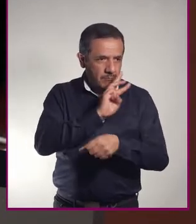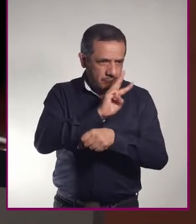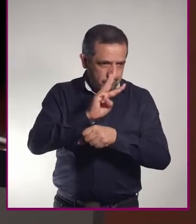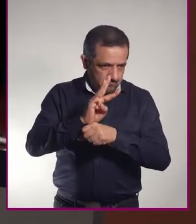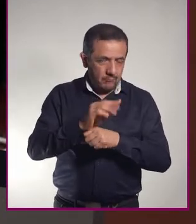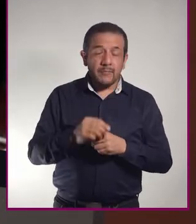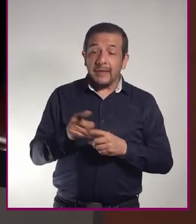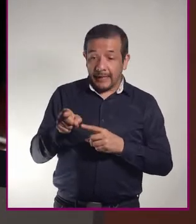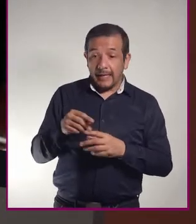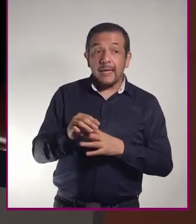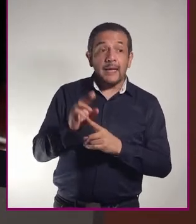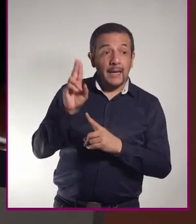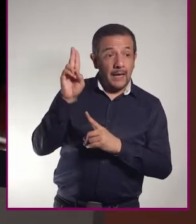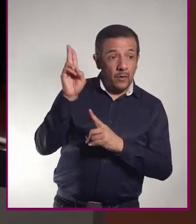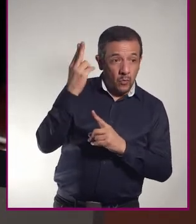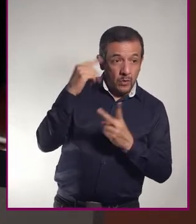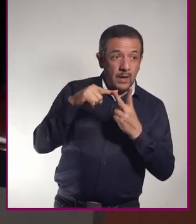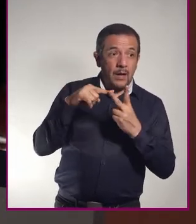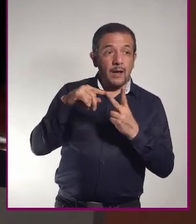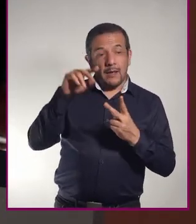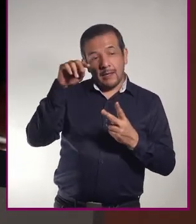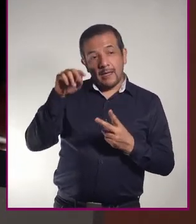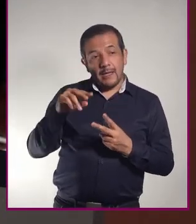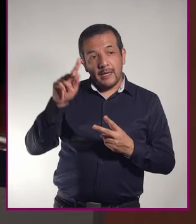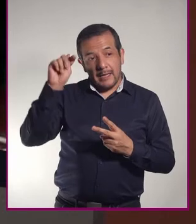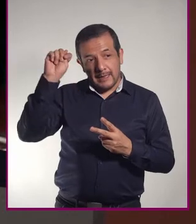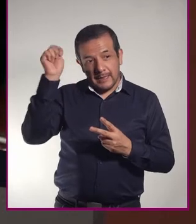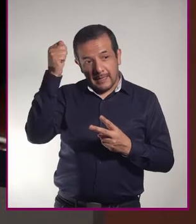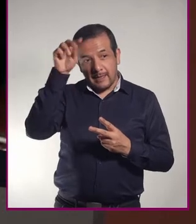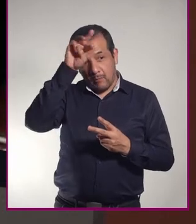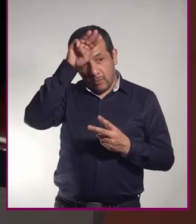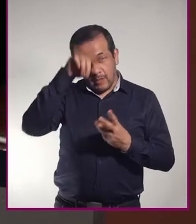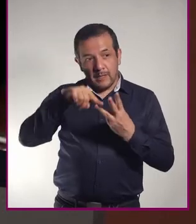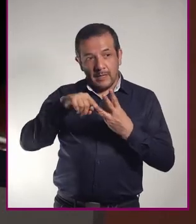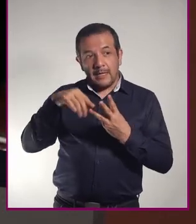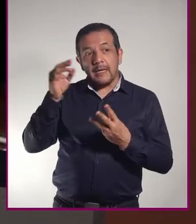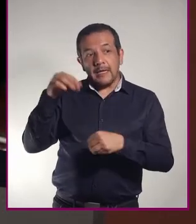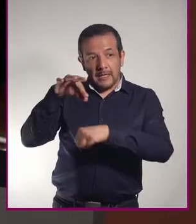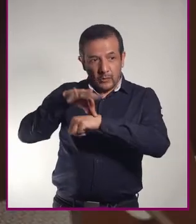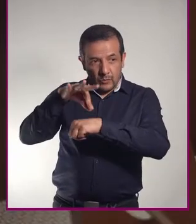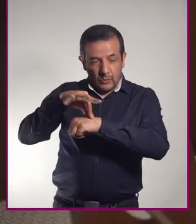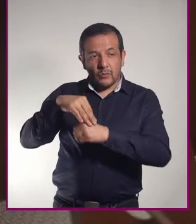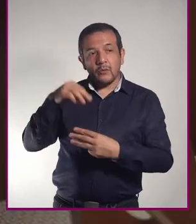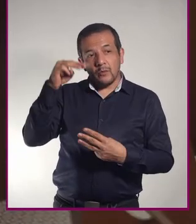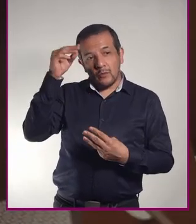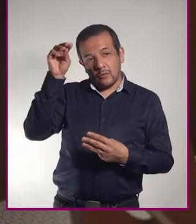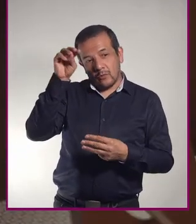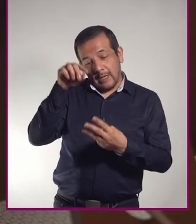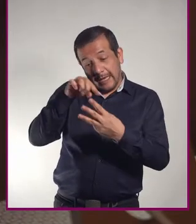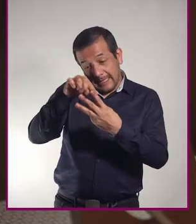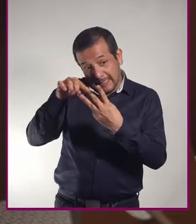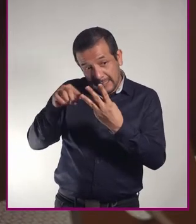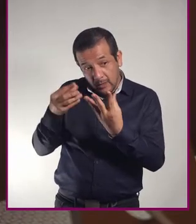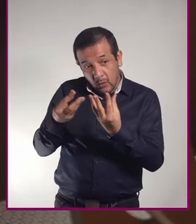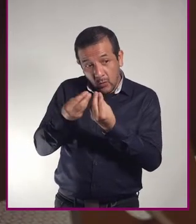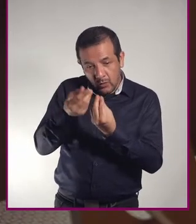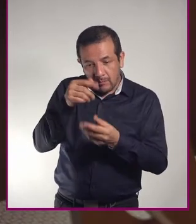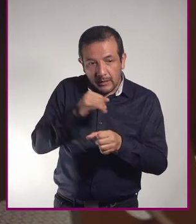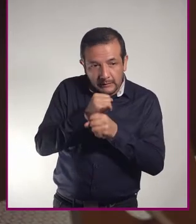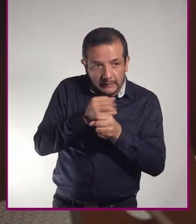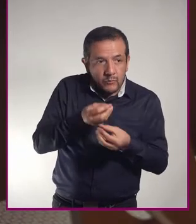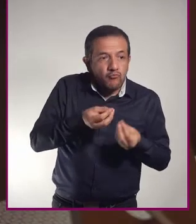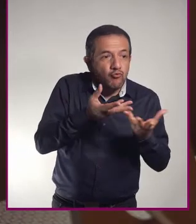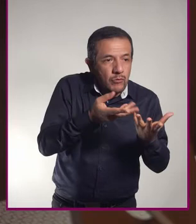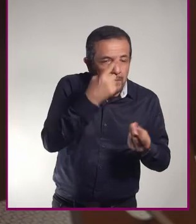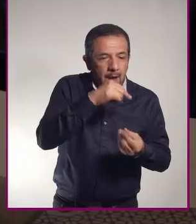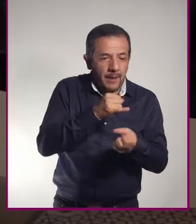esfuerzo entre la UNAM, el TEC de Monterrey y el Instituto Nacional de Ciencias Médicas y Nutrición. Ahí el público puede encontrar